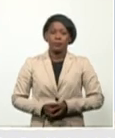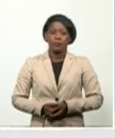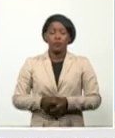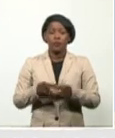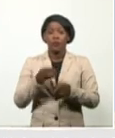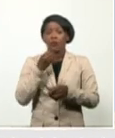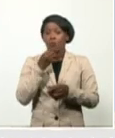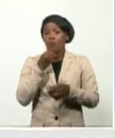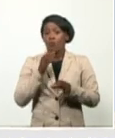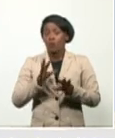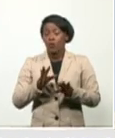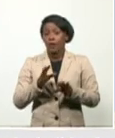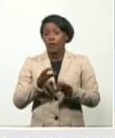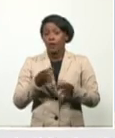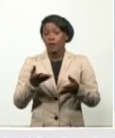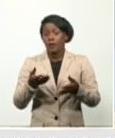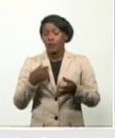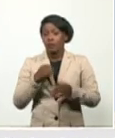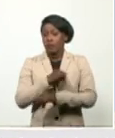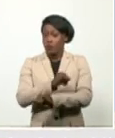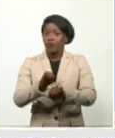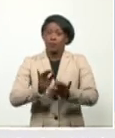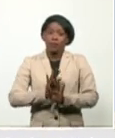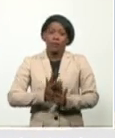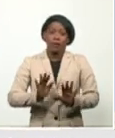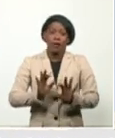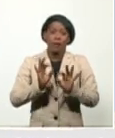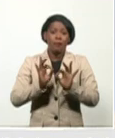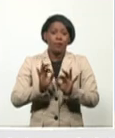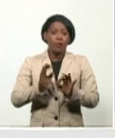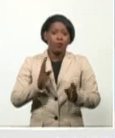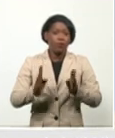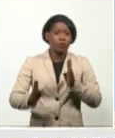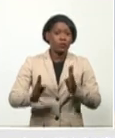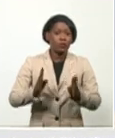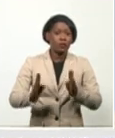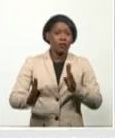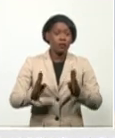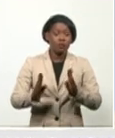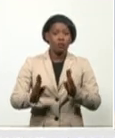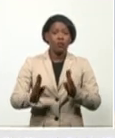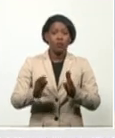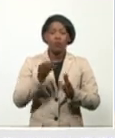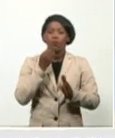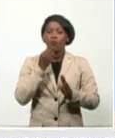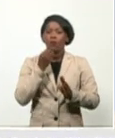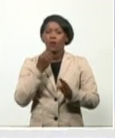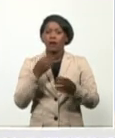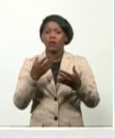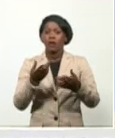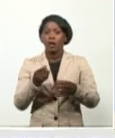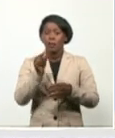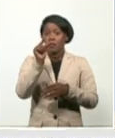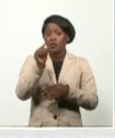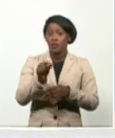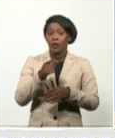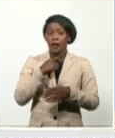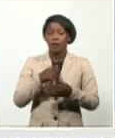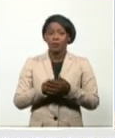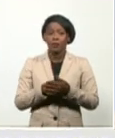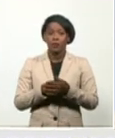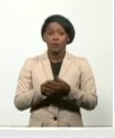también se ha planteado que durante ese periodo una persona que hoy está negativa